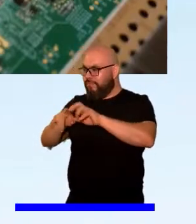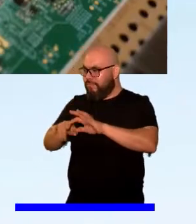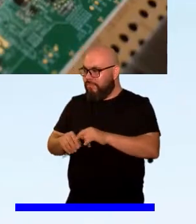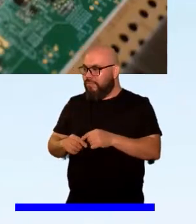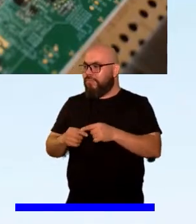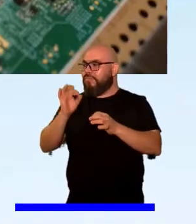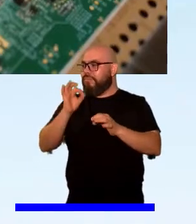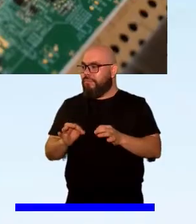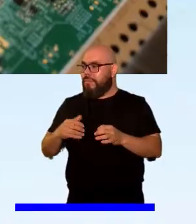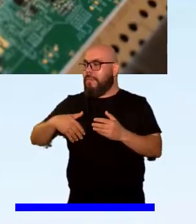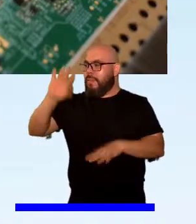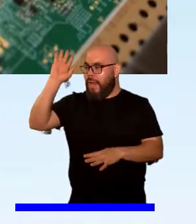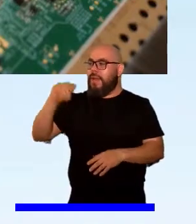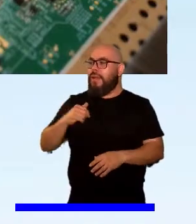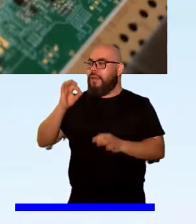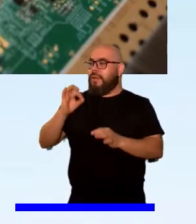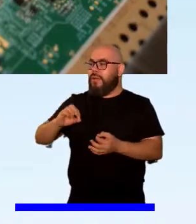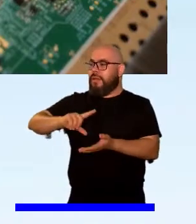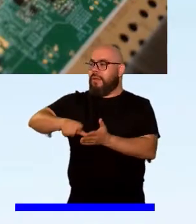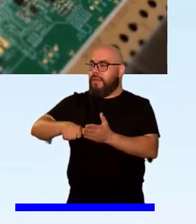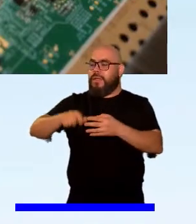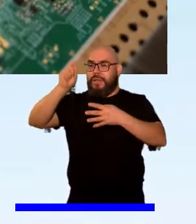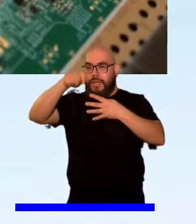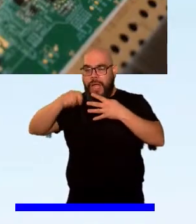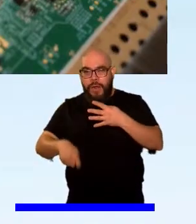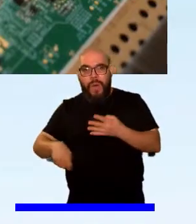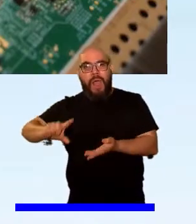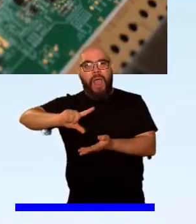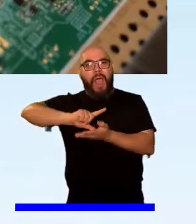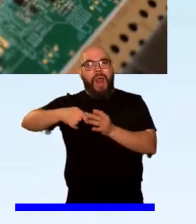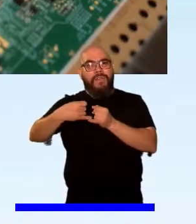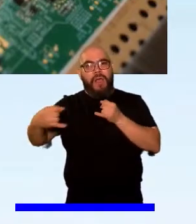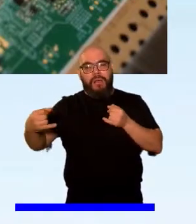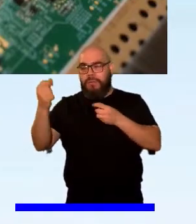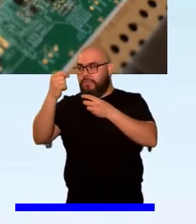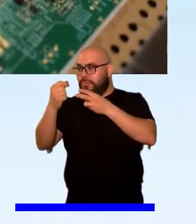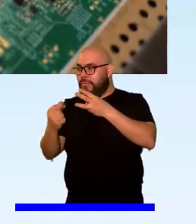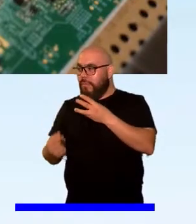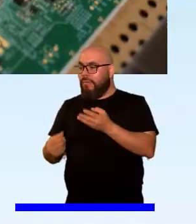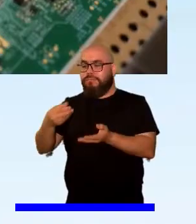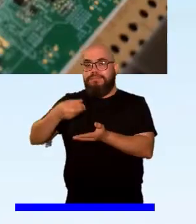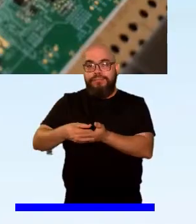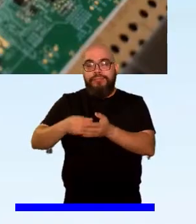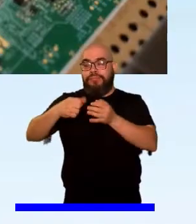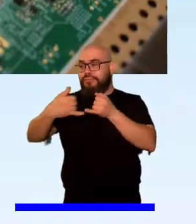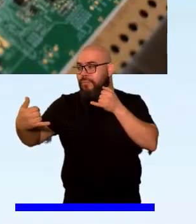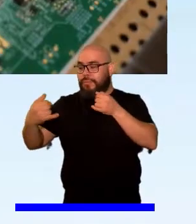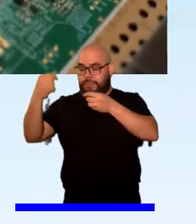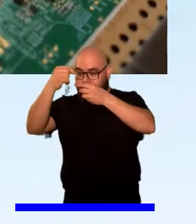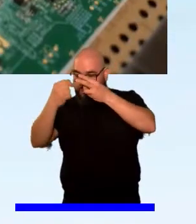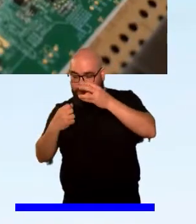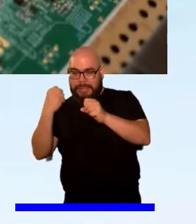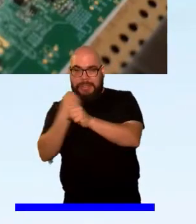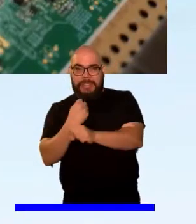llamémoslo, álgebra lineal, entre otras cosas, cálculo, en fin. Y ese proceso, a la larga, implica trabajar